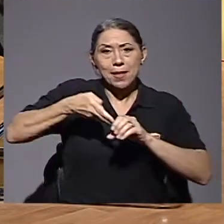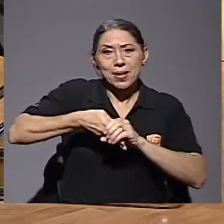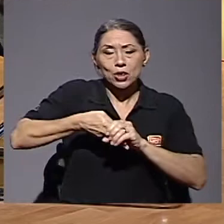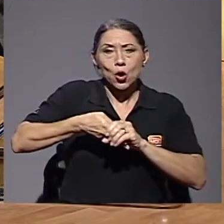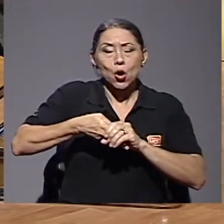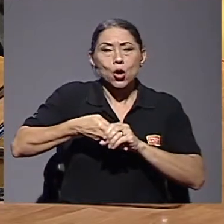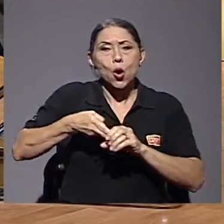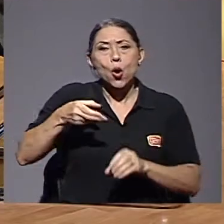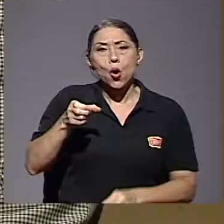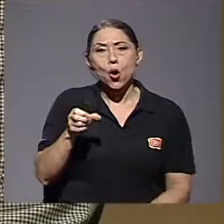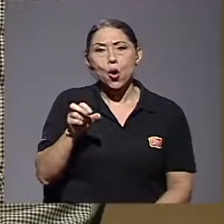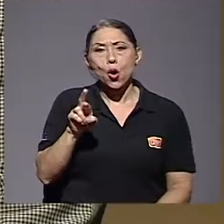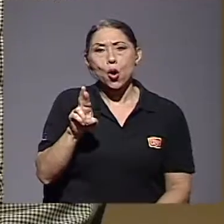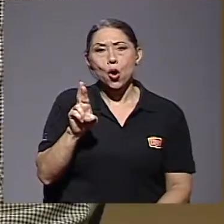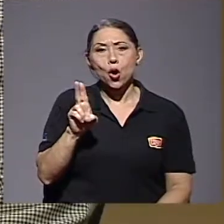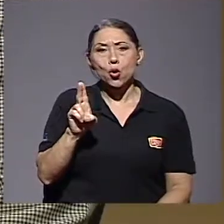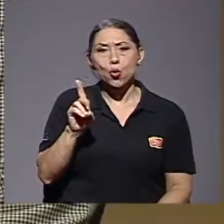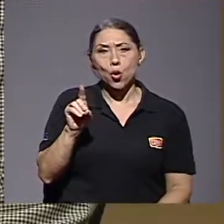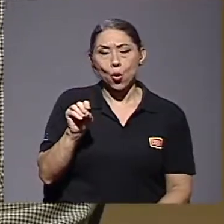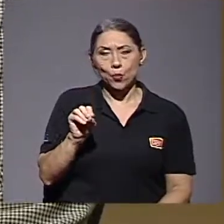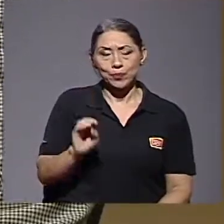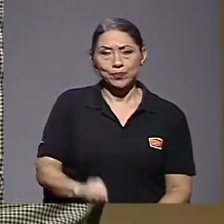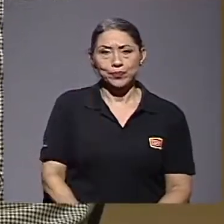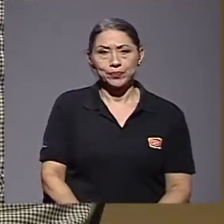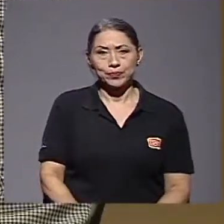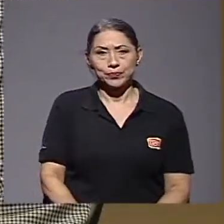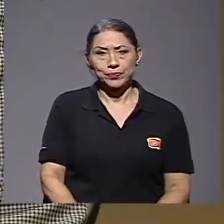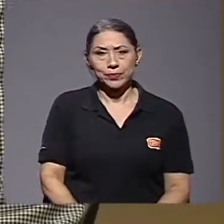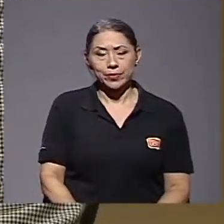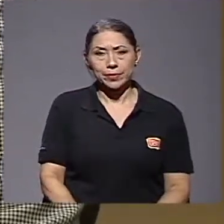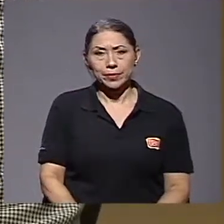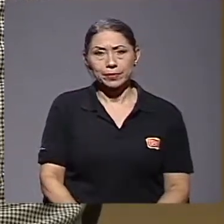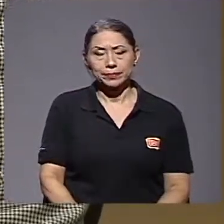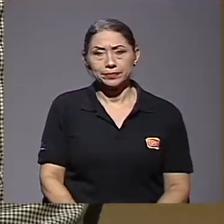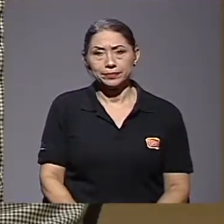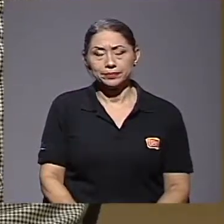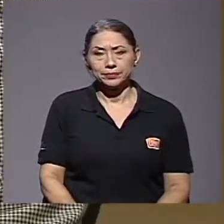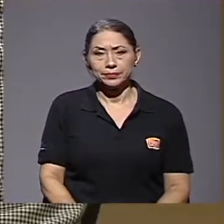para empezar. Muy bien.